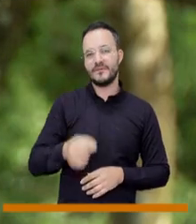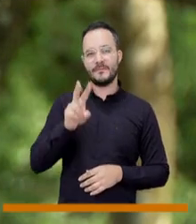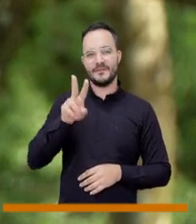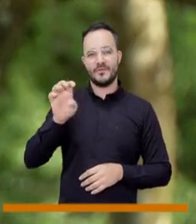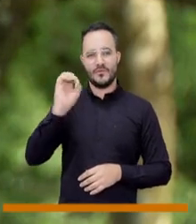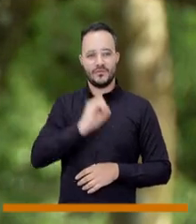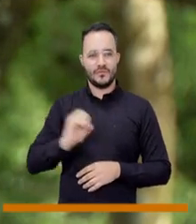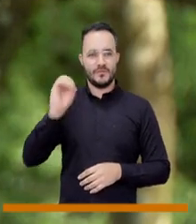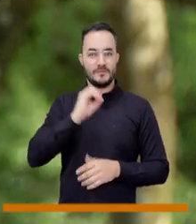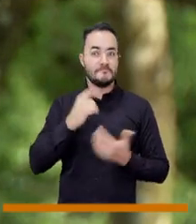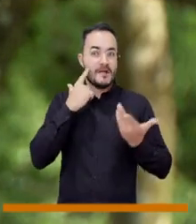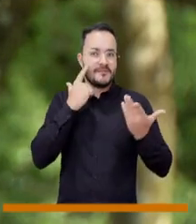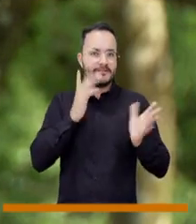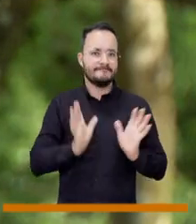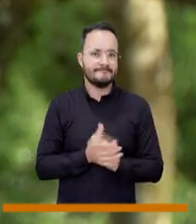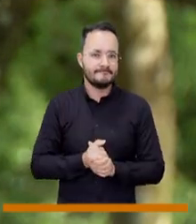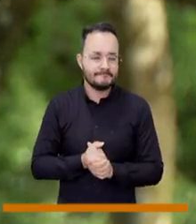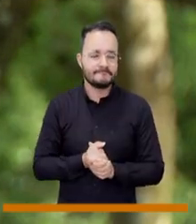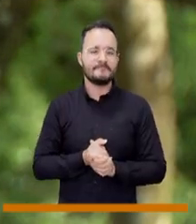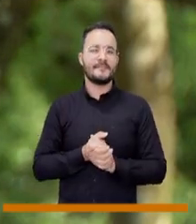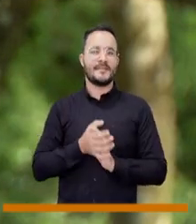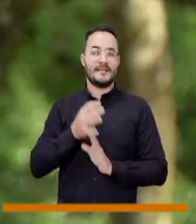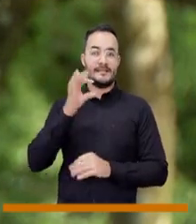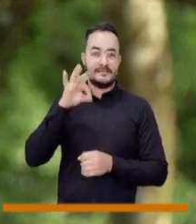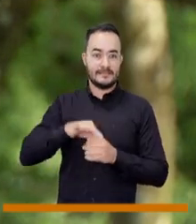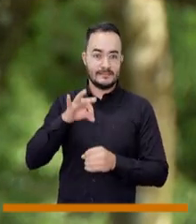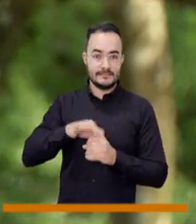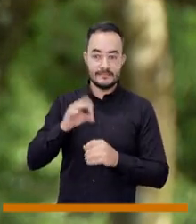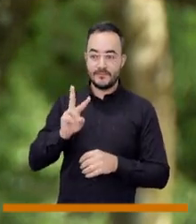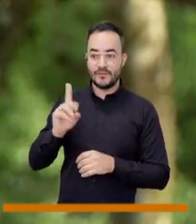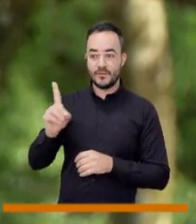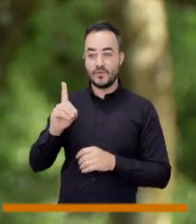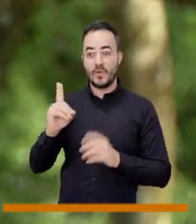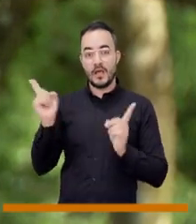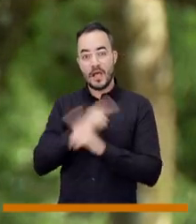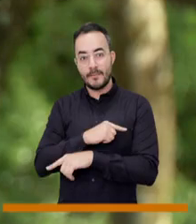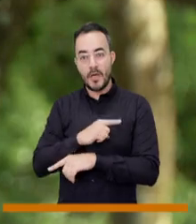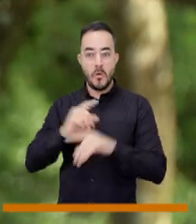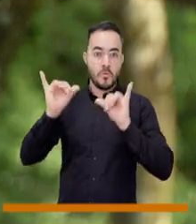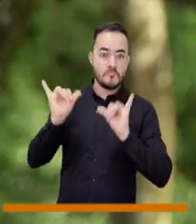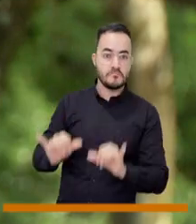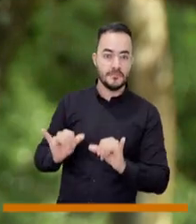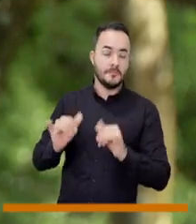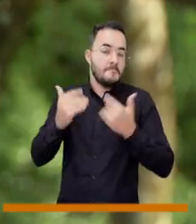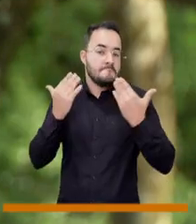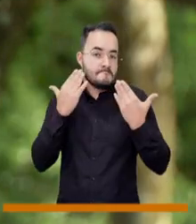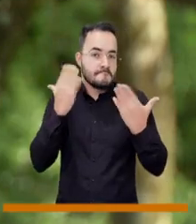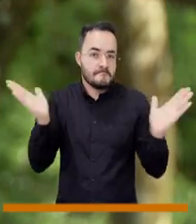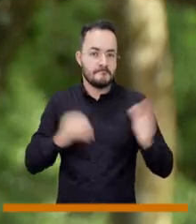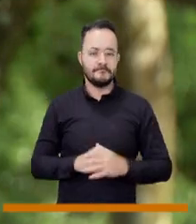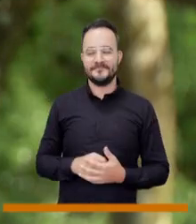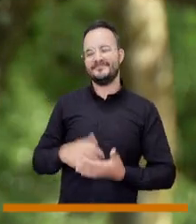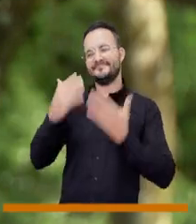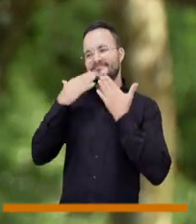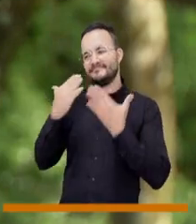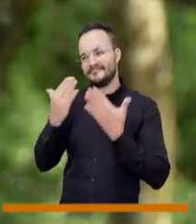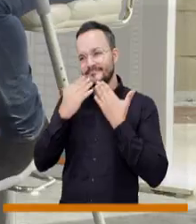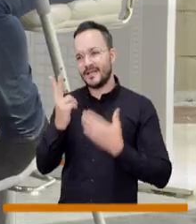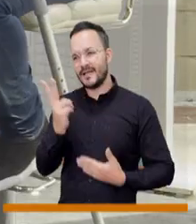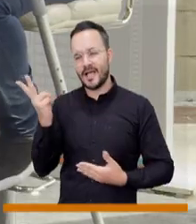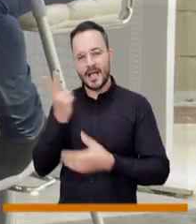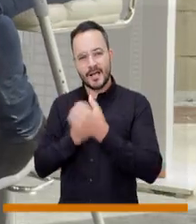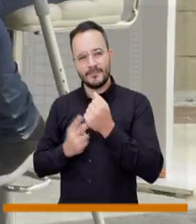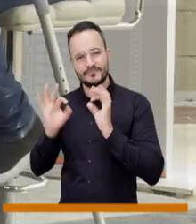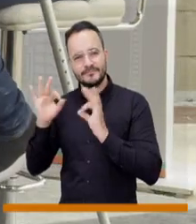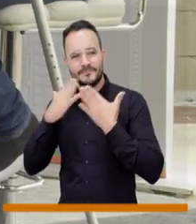ya veremos cómo se refrenda o se renuevan también las 21 curules que tiene el Consejo de nuestra ciudad. Quiero